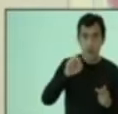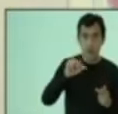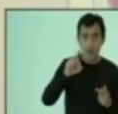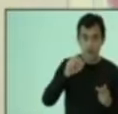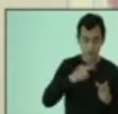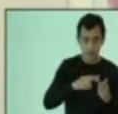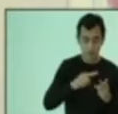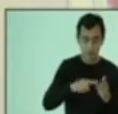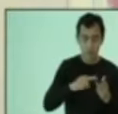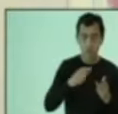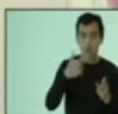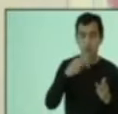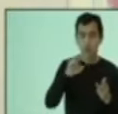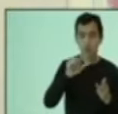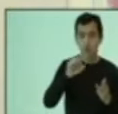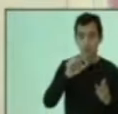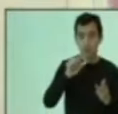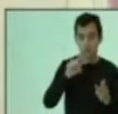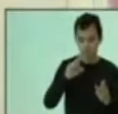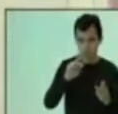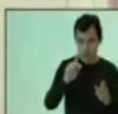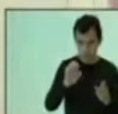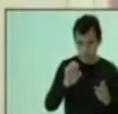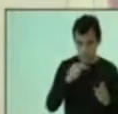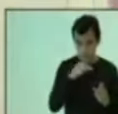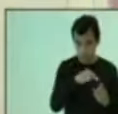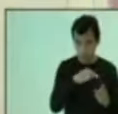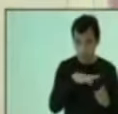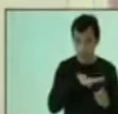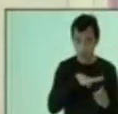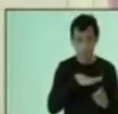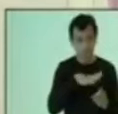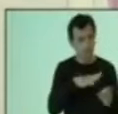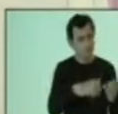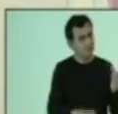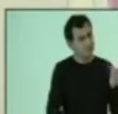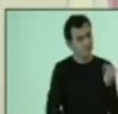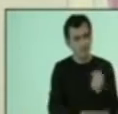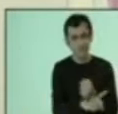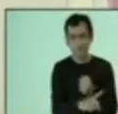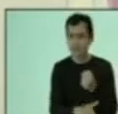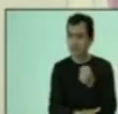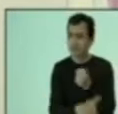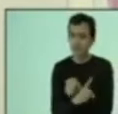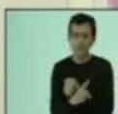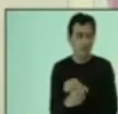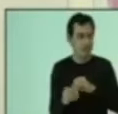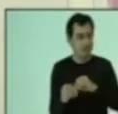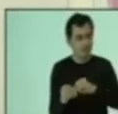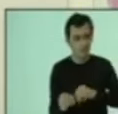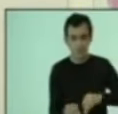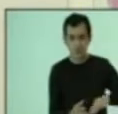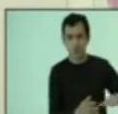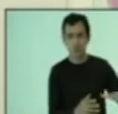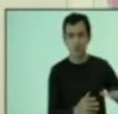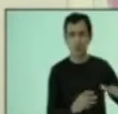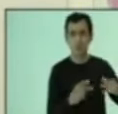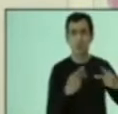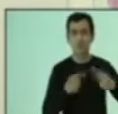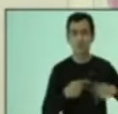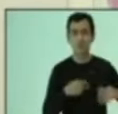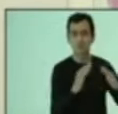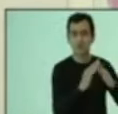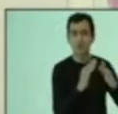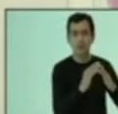y Guadalupe Victoria son las que presentan este grave problema del abandono de sus localidades para